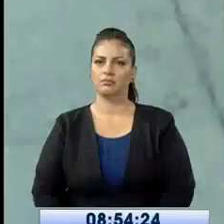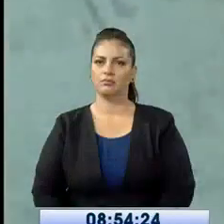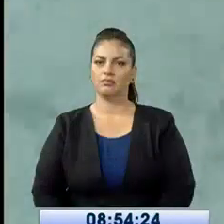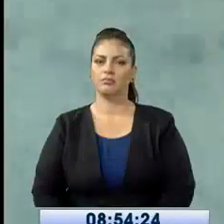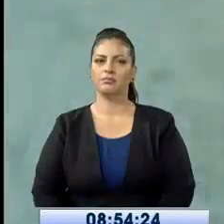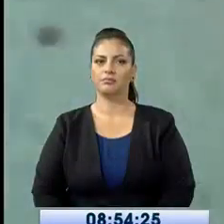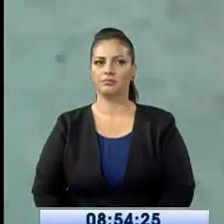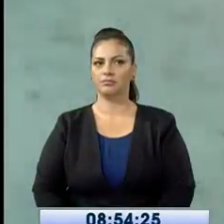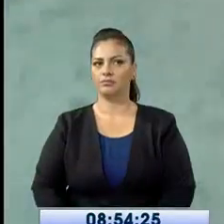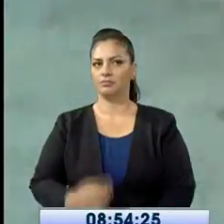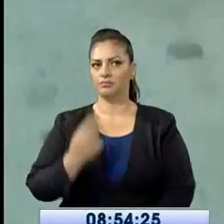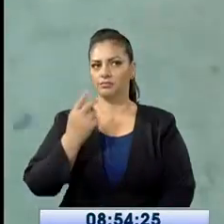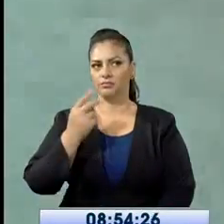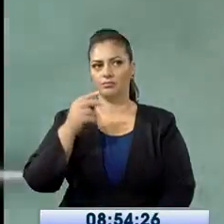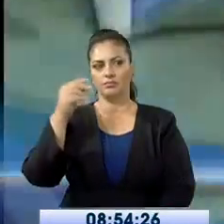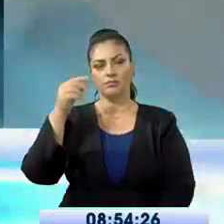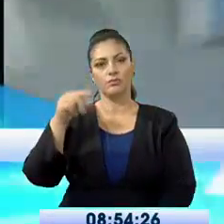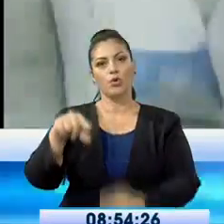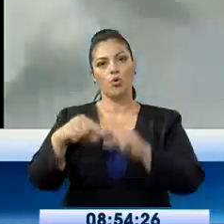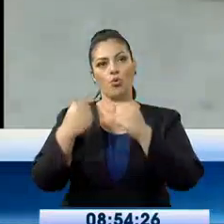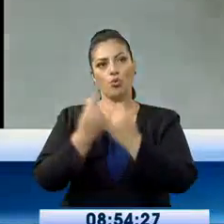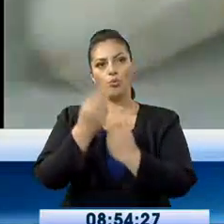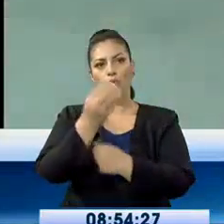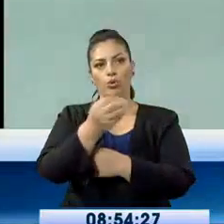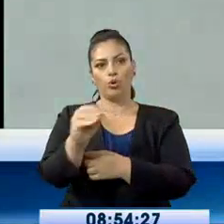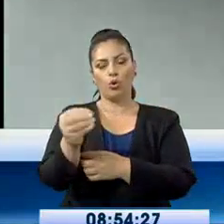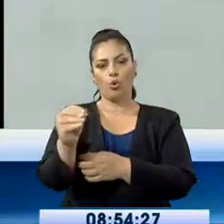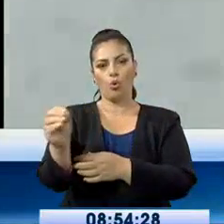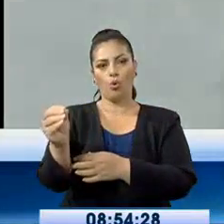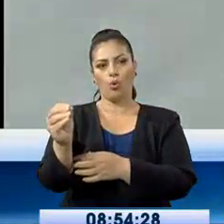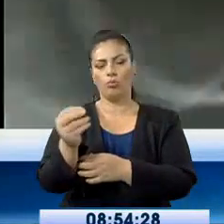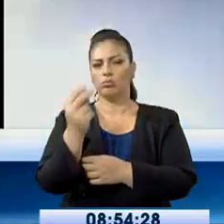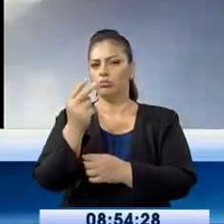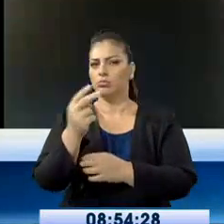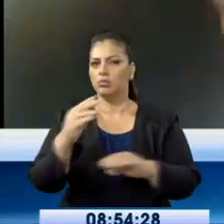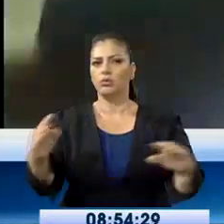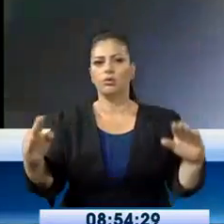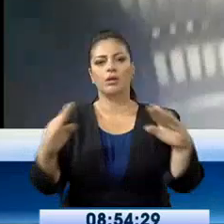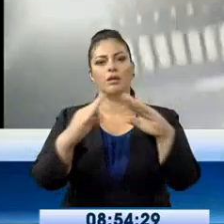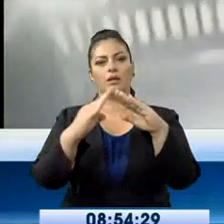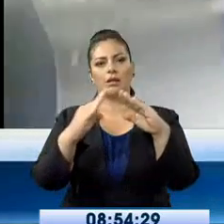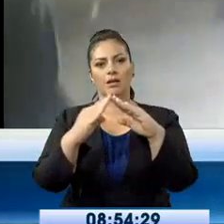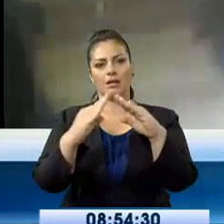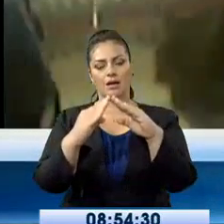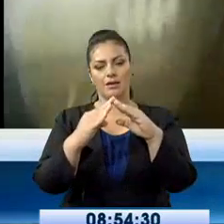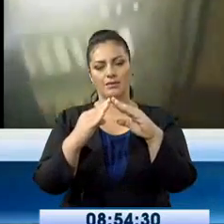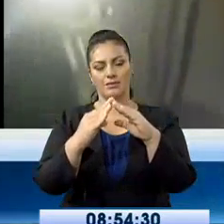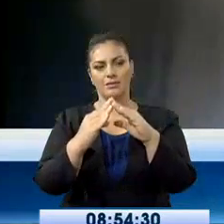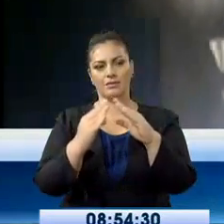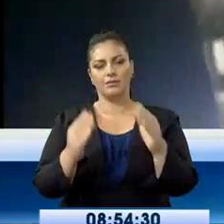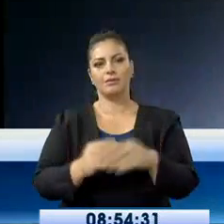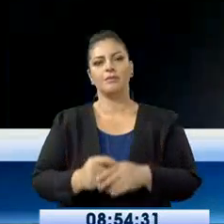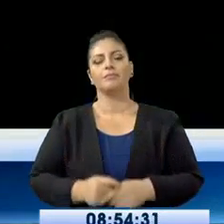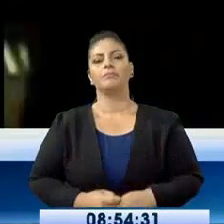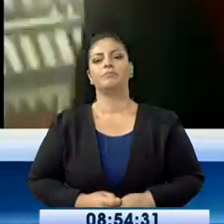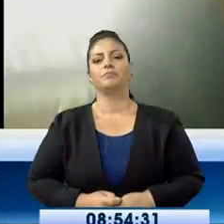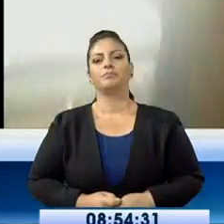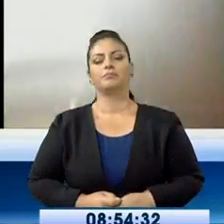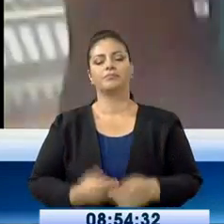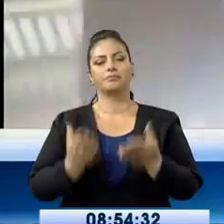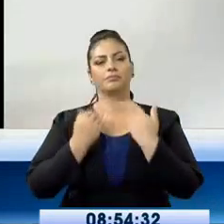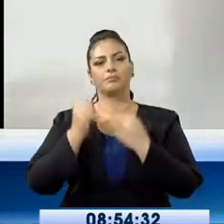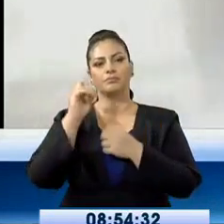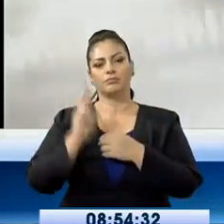En estas imágenes, un grupo de jóvenes aparece en la sala de una vivienda ubicada en un sector cercano a la cooperativa Esmeralda Chiquita, en el